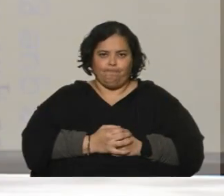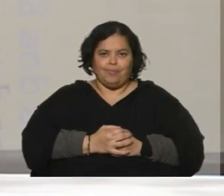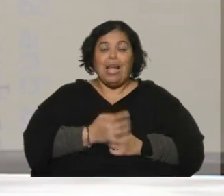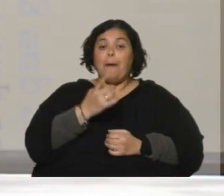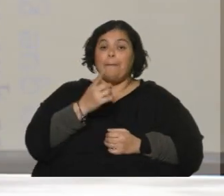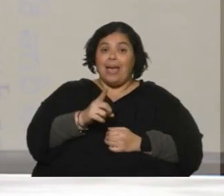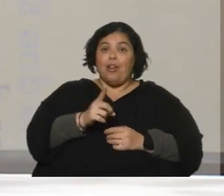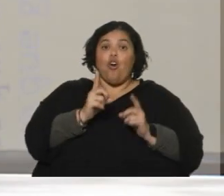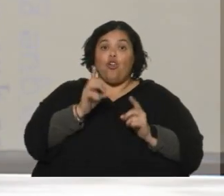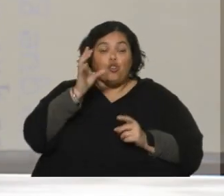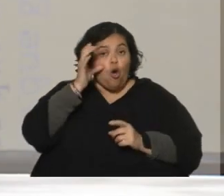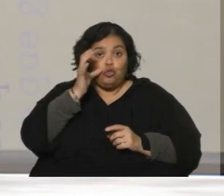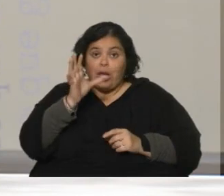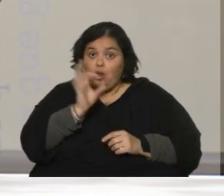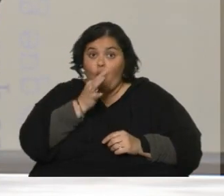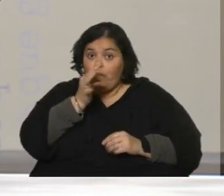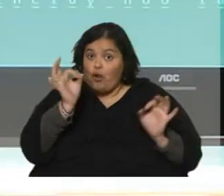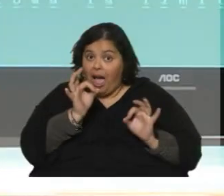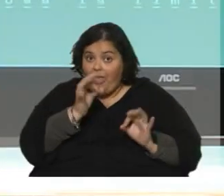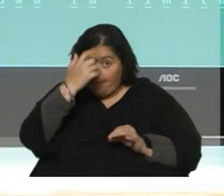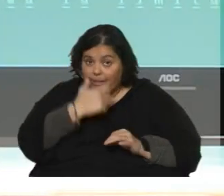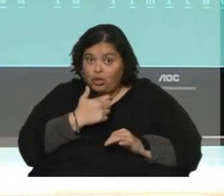no se ha pronunciado ella